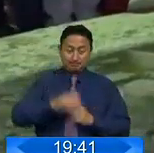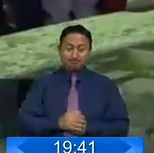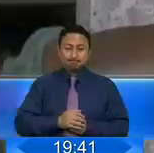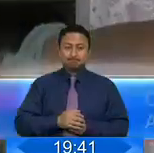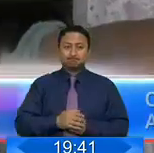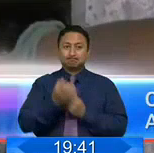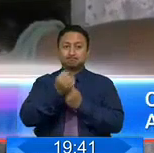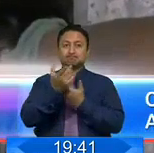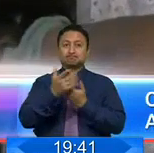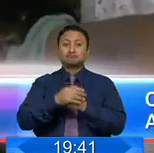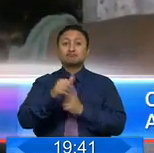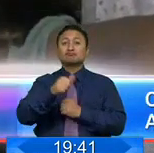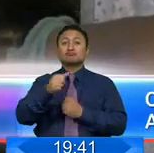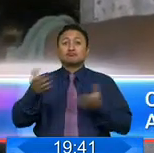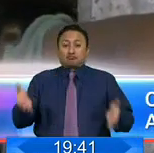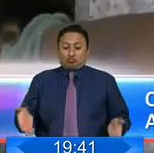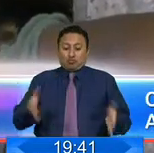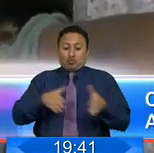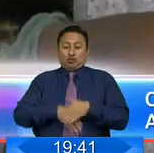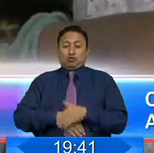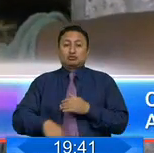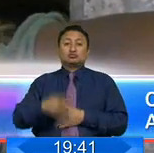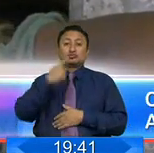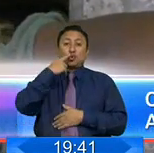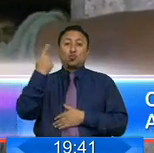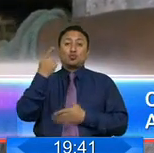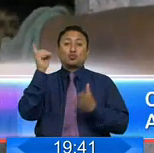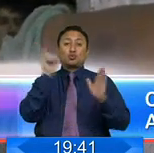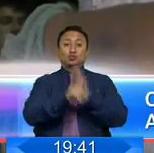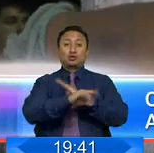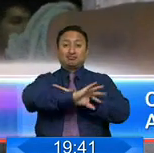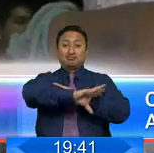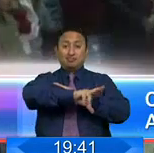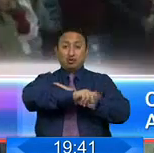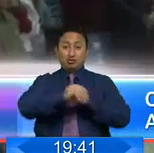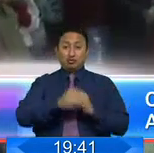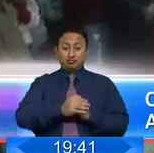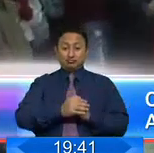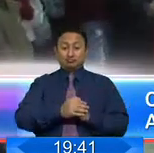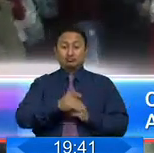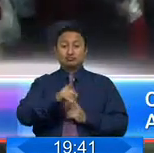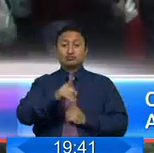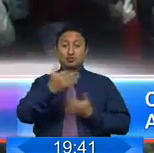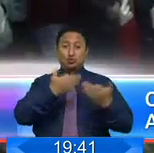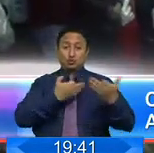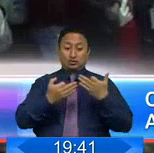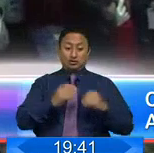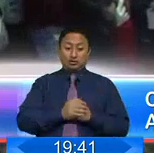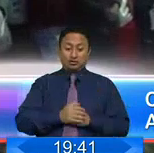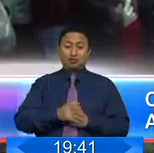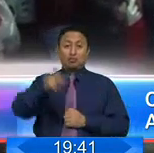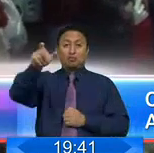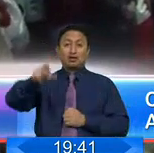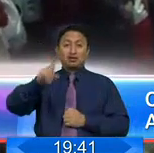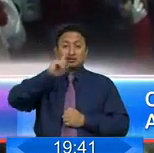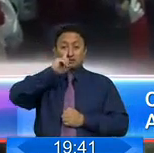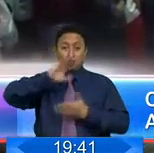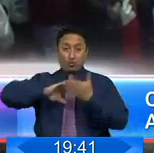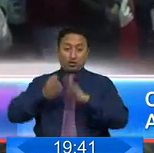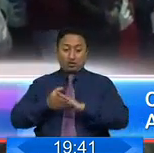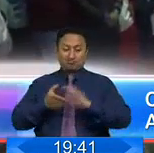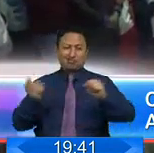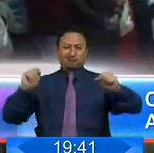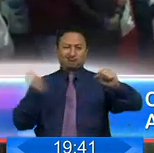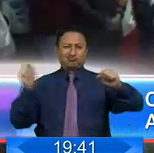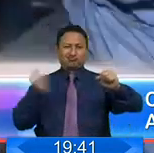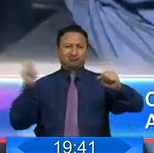contamos que en Otavalo, hombre acusado de robar a una tienda fue ajusticiado por la